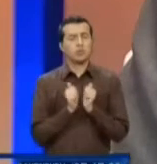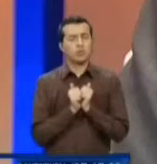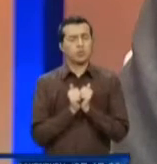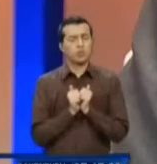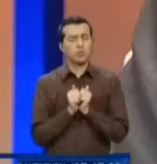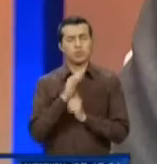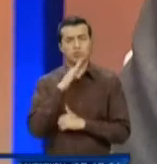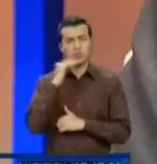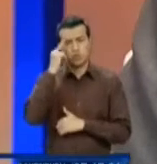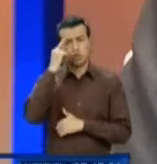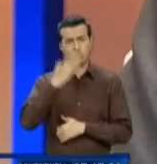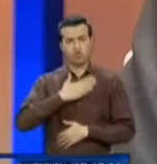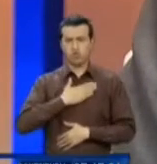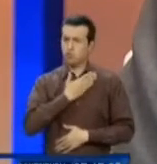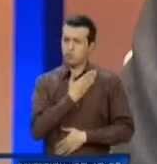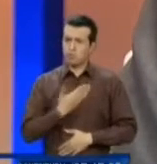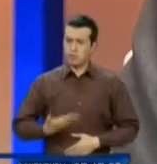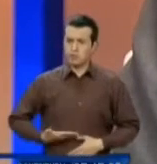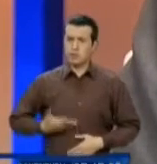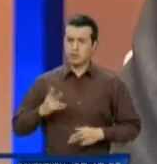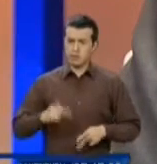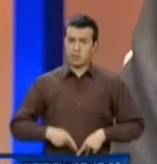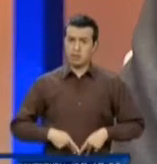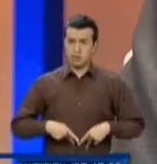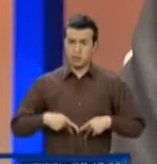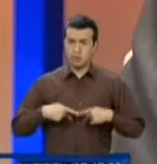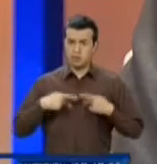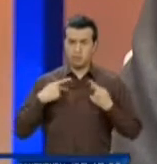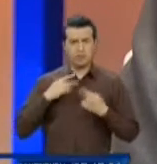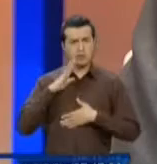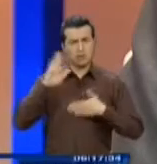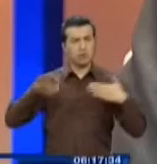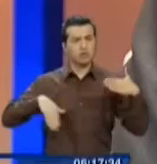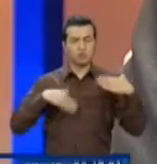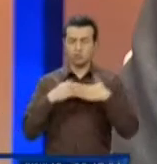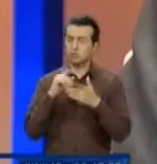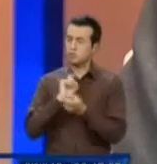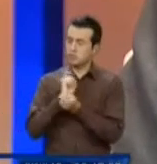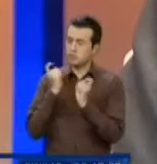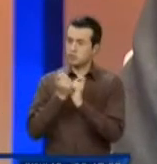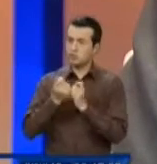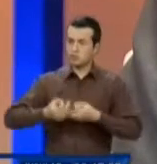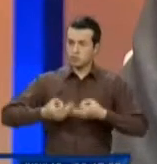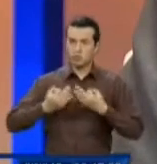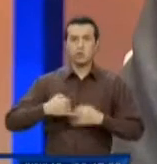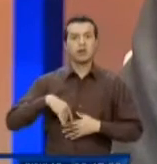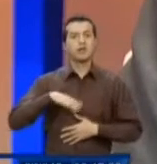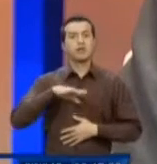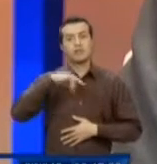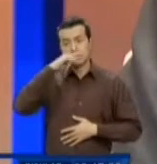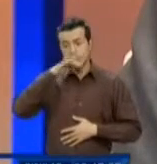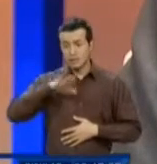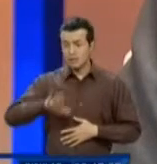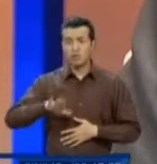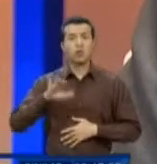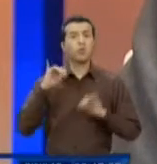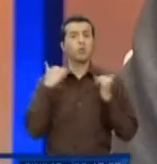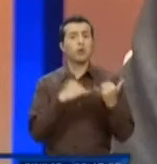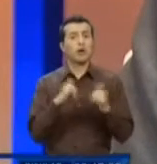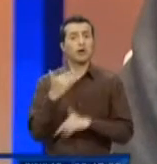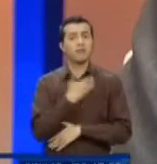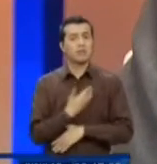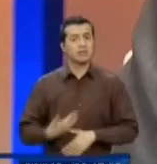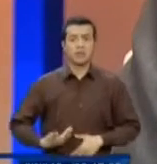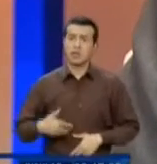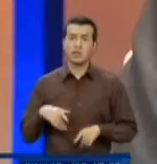decía, cuando yo sea presidente, la vida de todos va a cambiar. Y de niño jugaba a ser presidente. Igual cuando